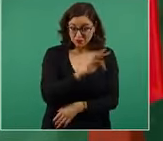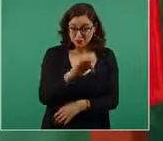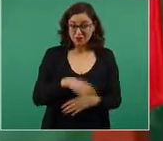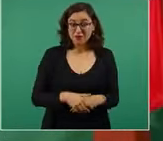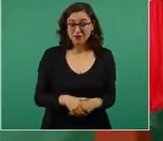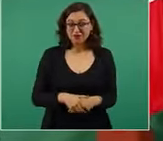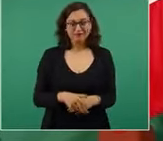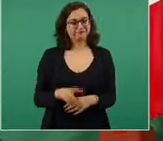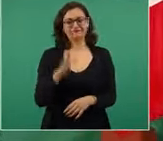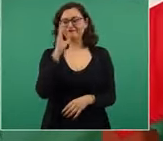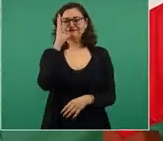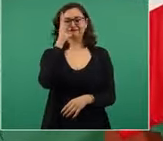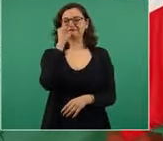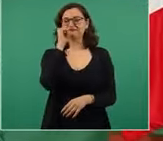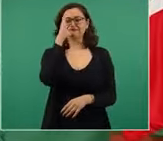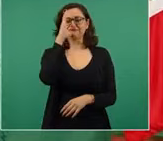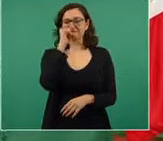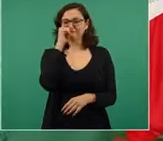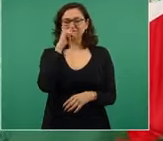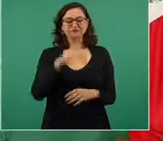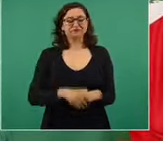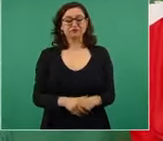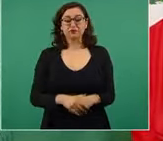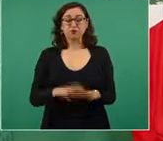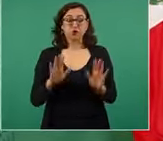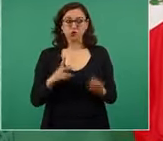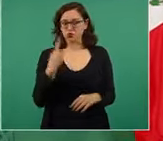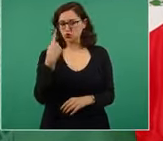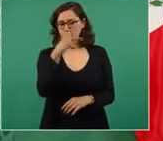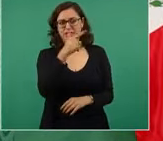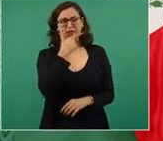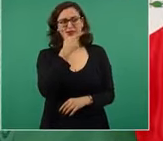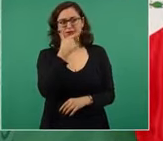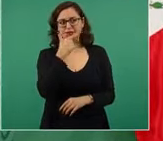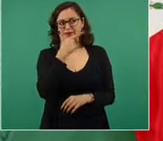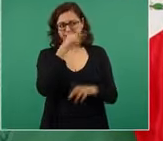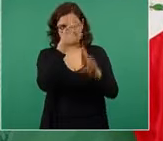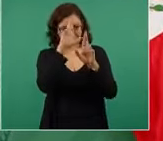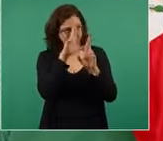porque eso le corresponde a los ingleses.